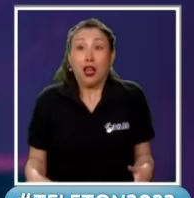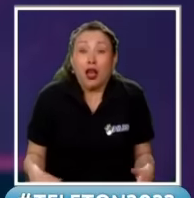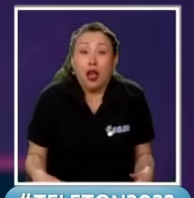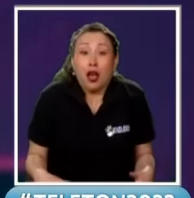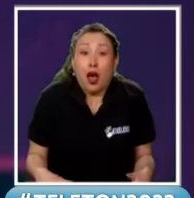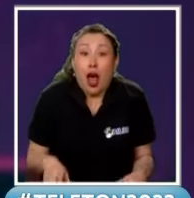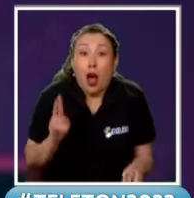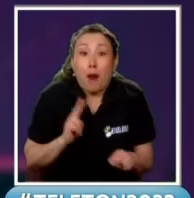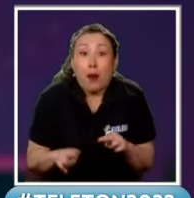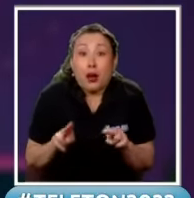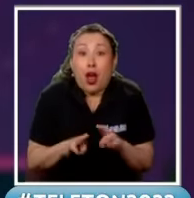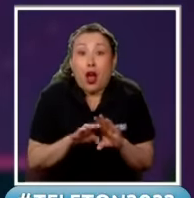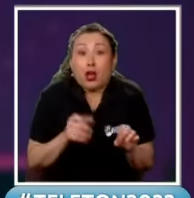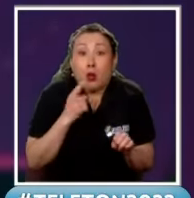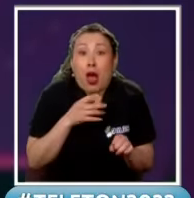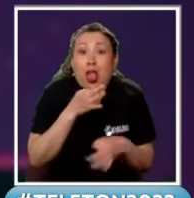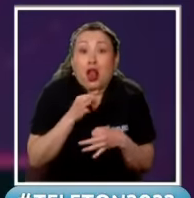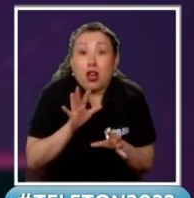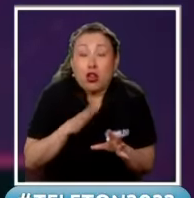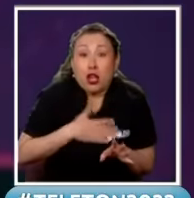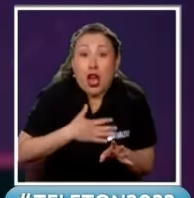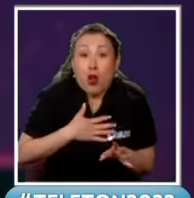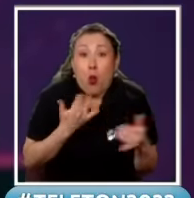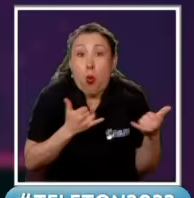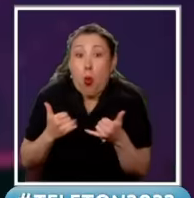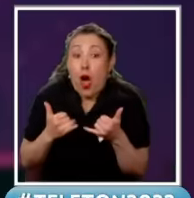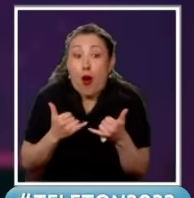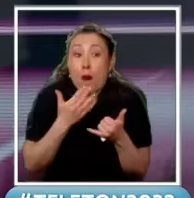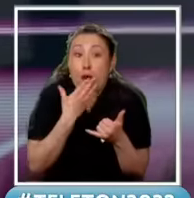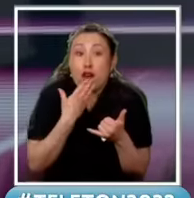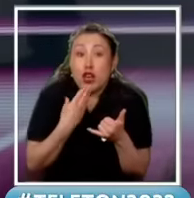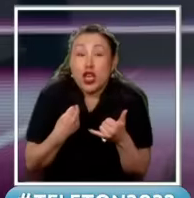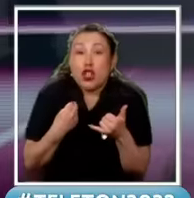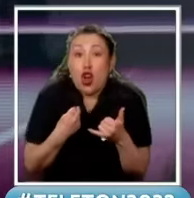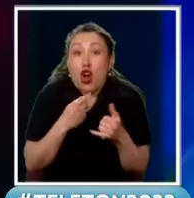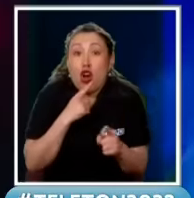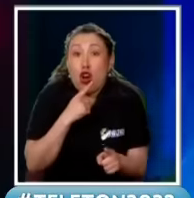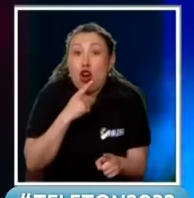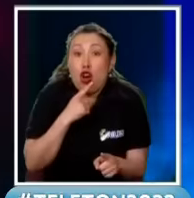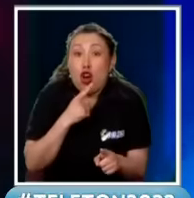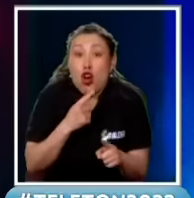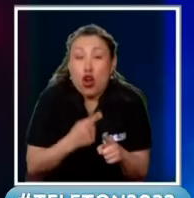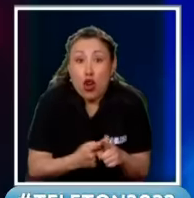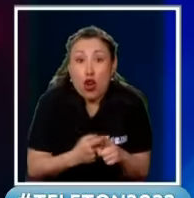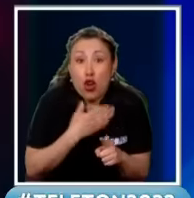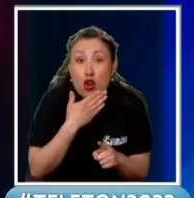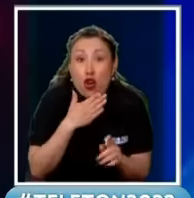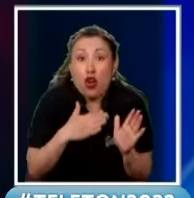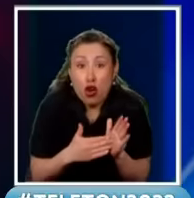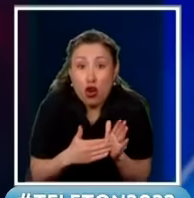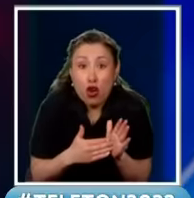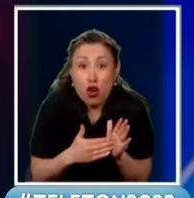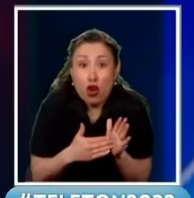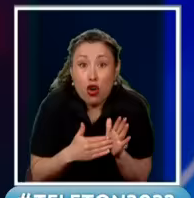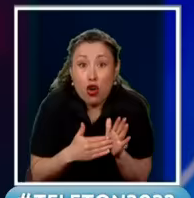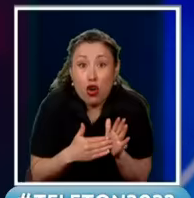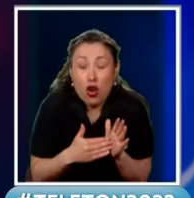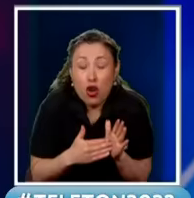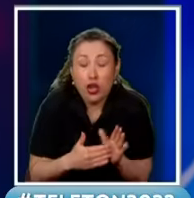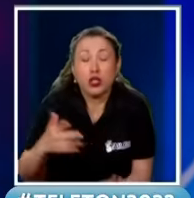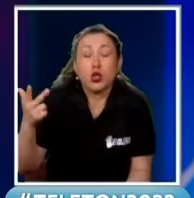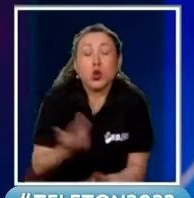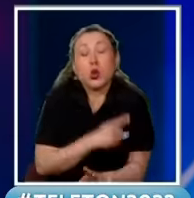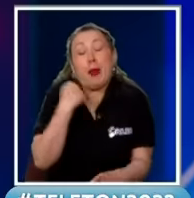tengo preparado. Es un juego muy bonito y se llama congelado. Chucha,